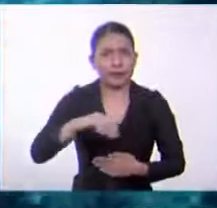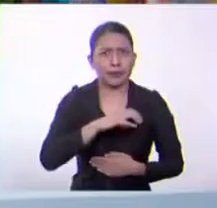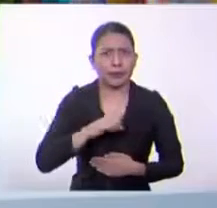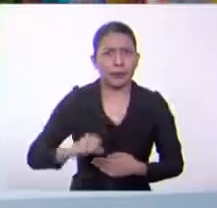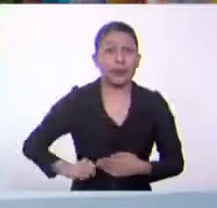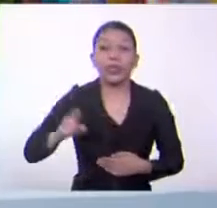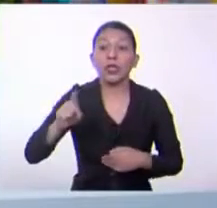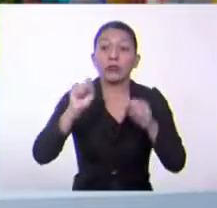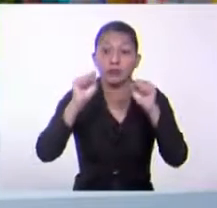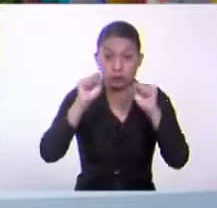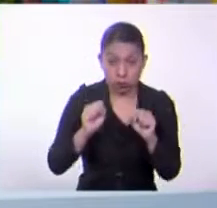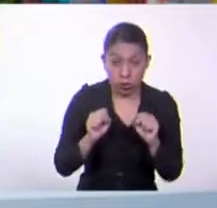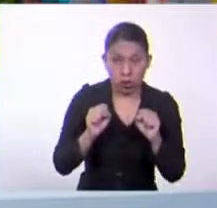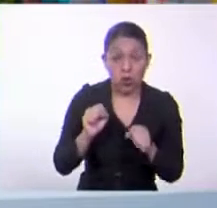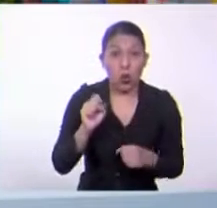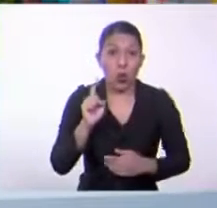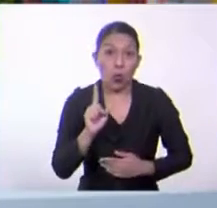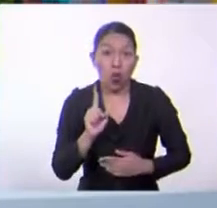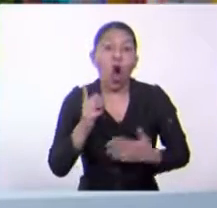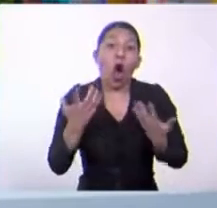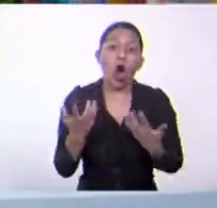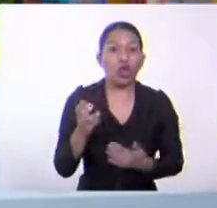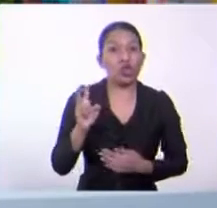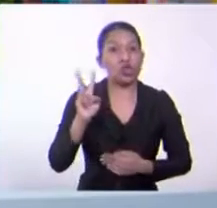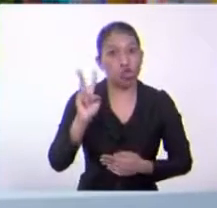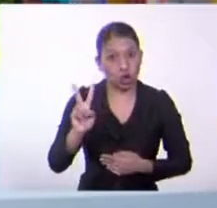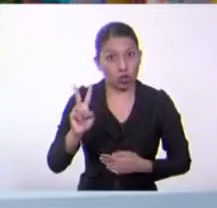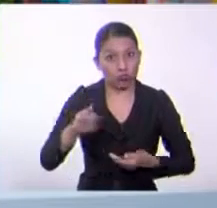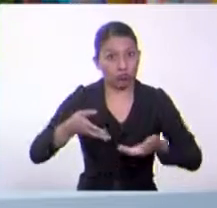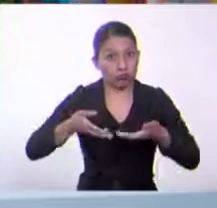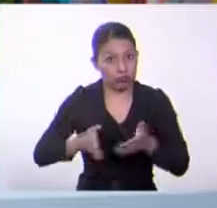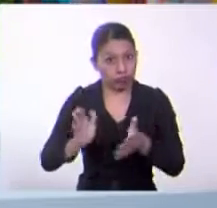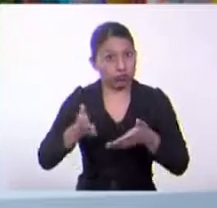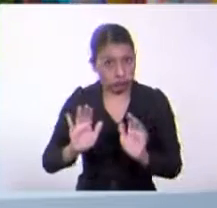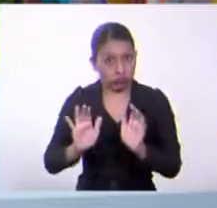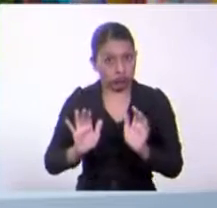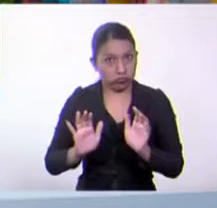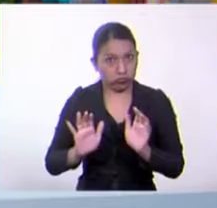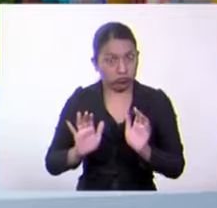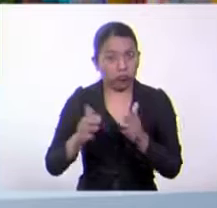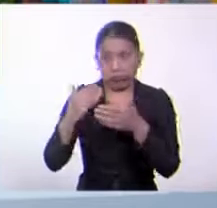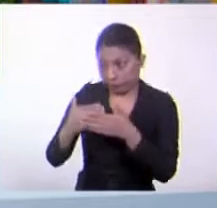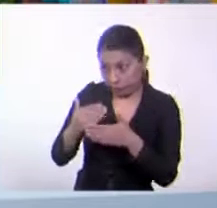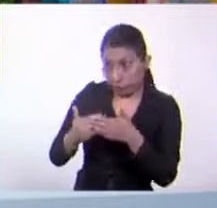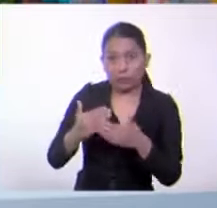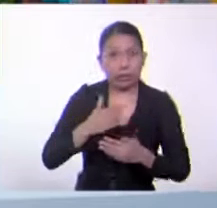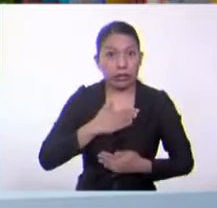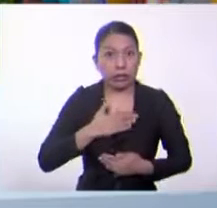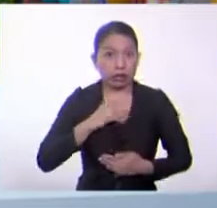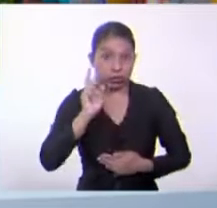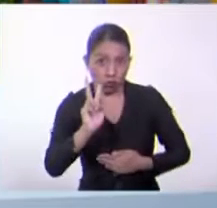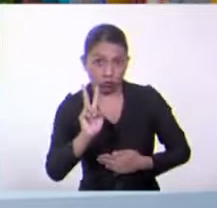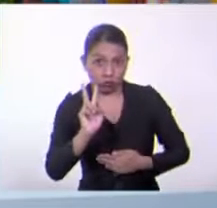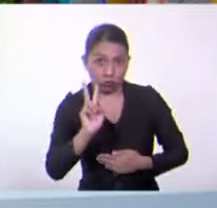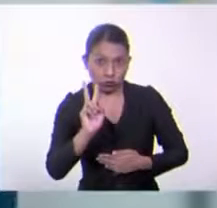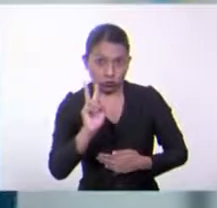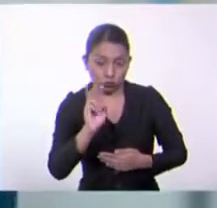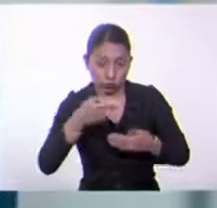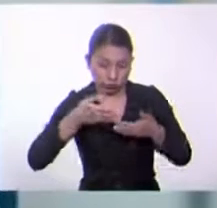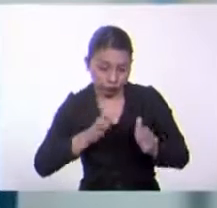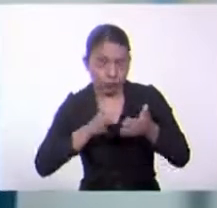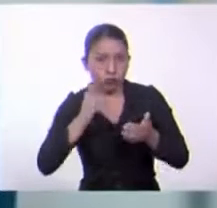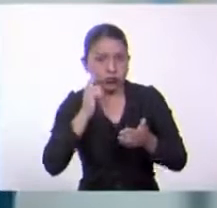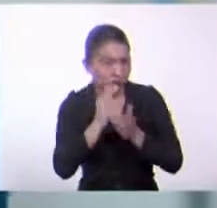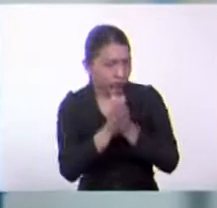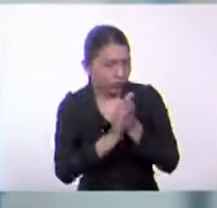una a dos crías cada vez que se reproduce. Es muy interesante verlo nadar.